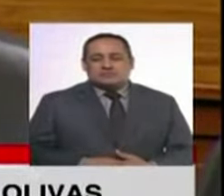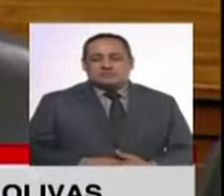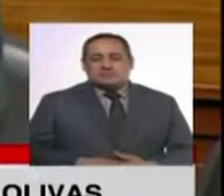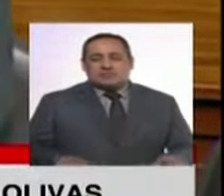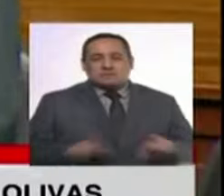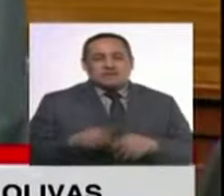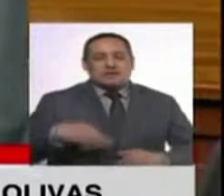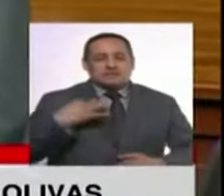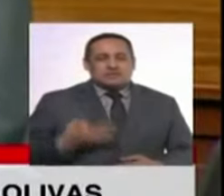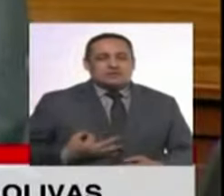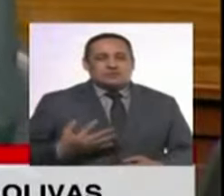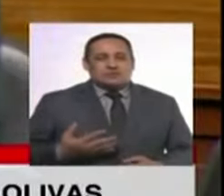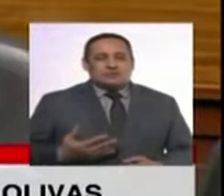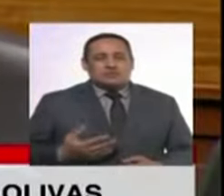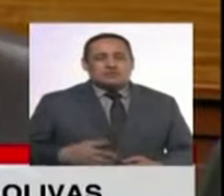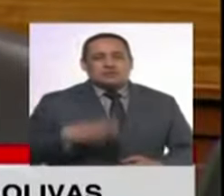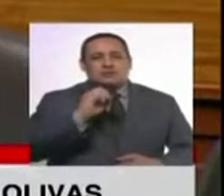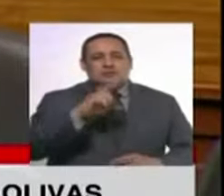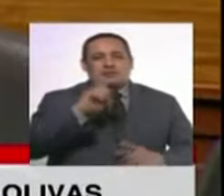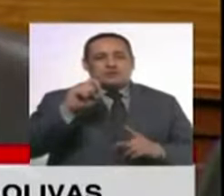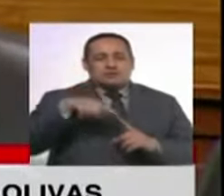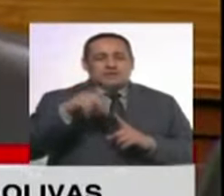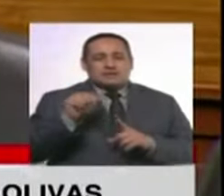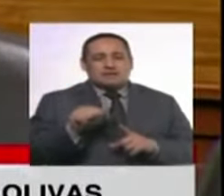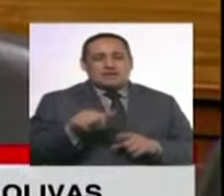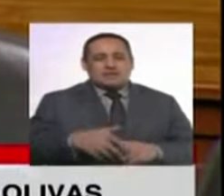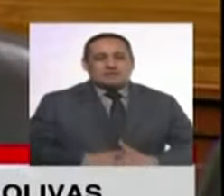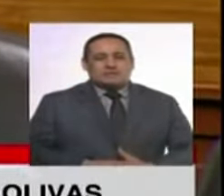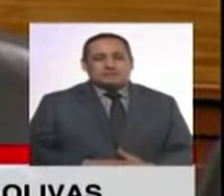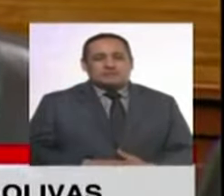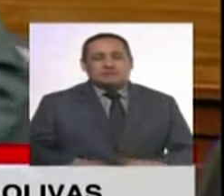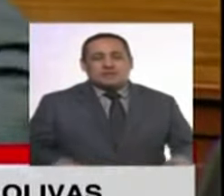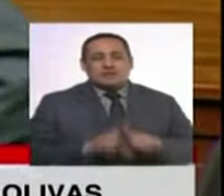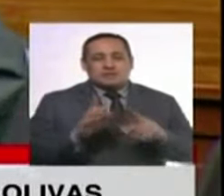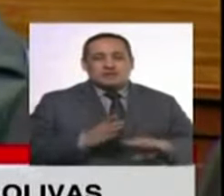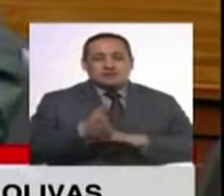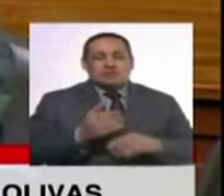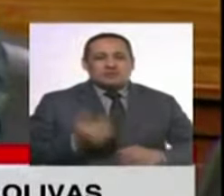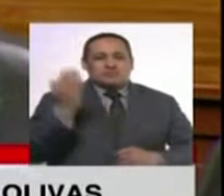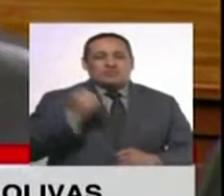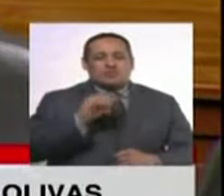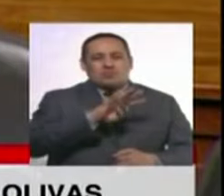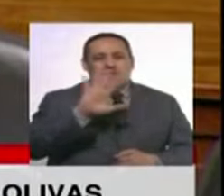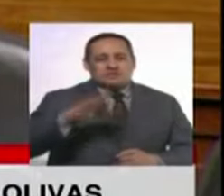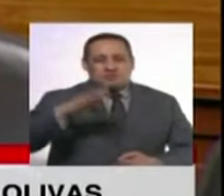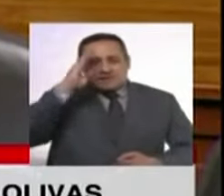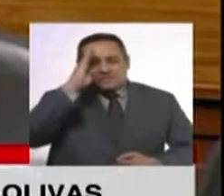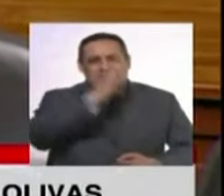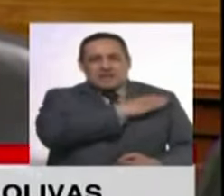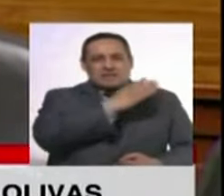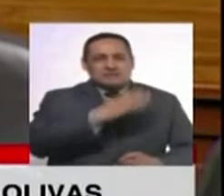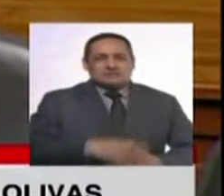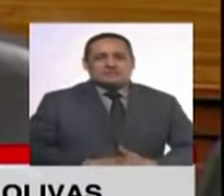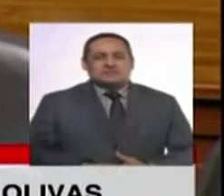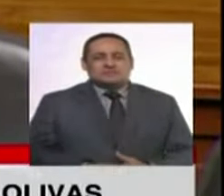el señor ollanta humala pasó de retiro 45 generales